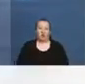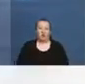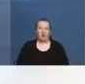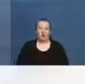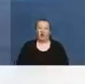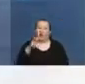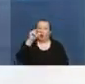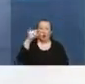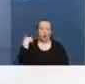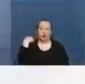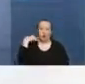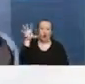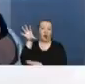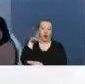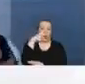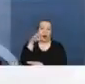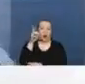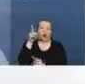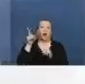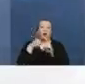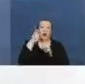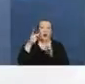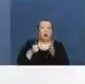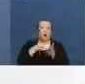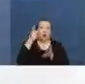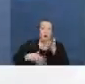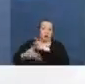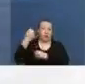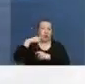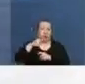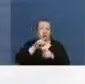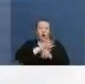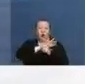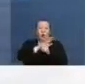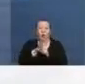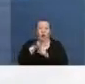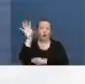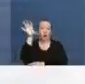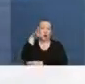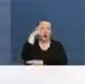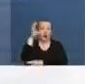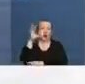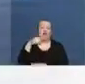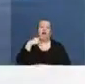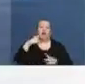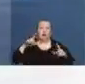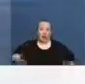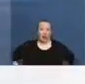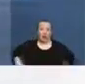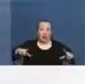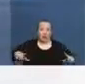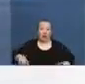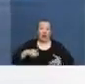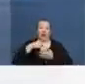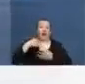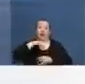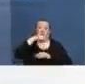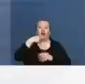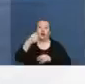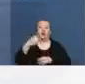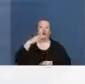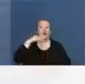realidad primera vez la historia que tenemos un sistema total de radares moreno llegó a decir que los apagamos los radares